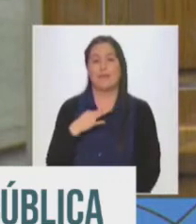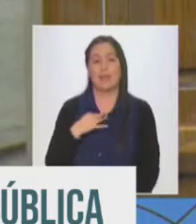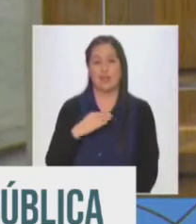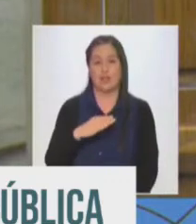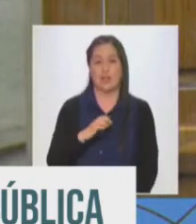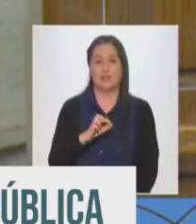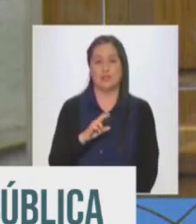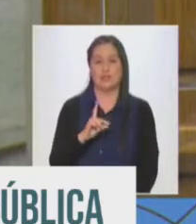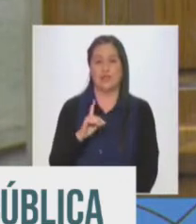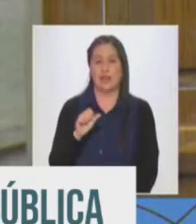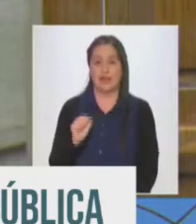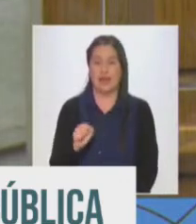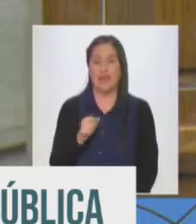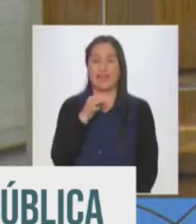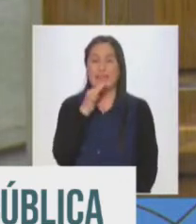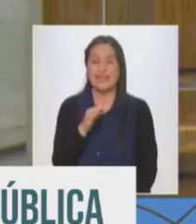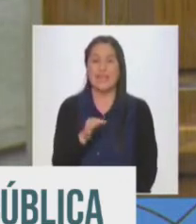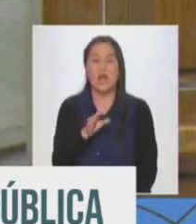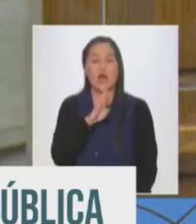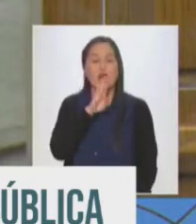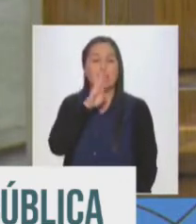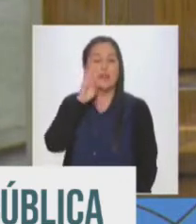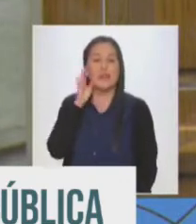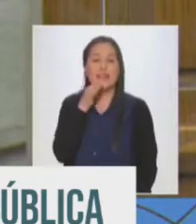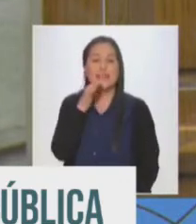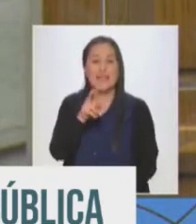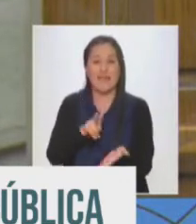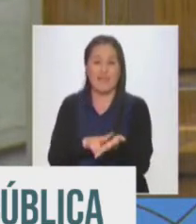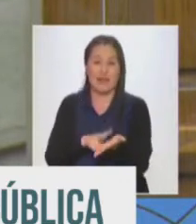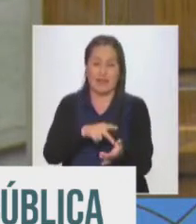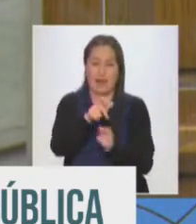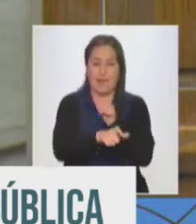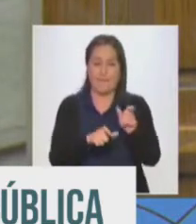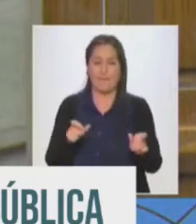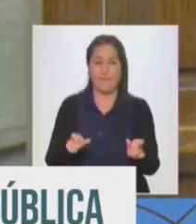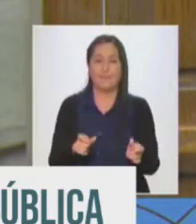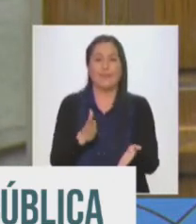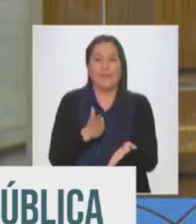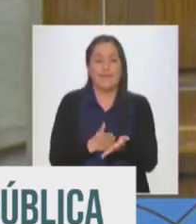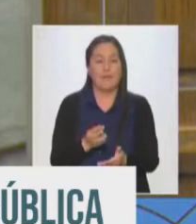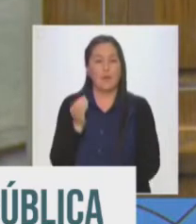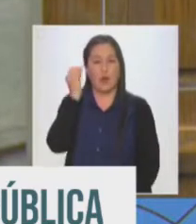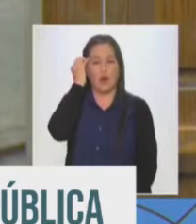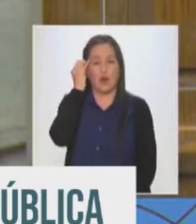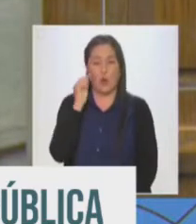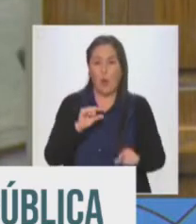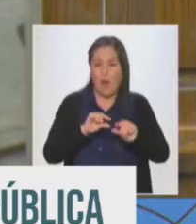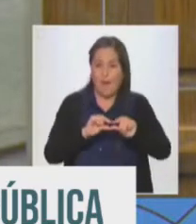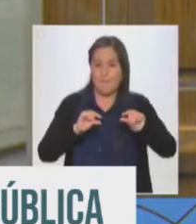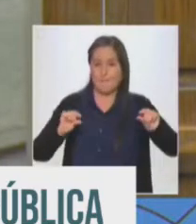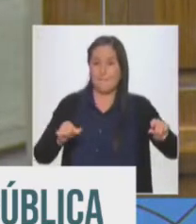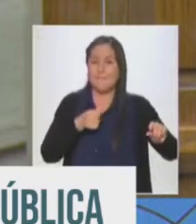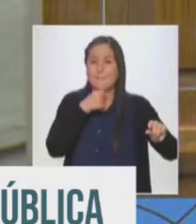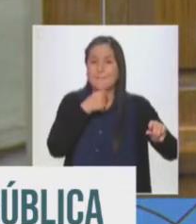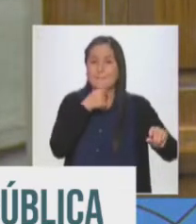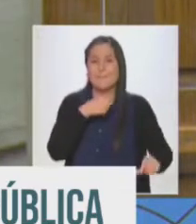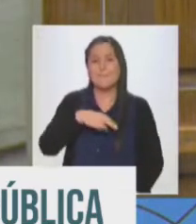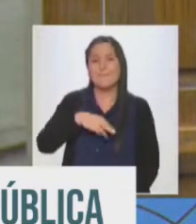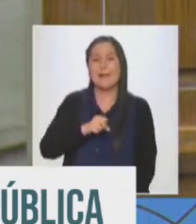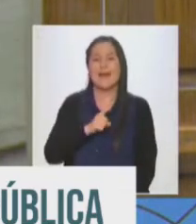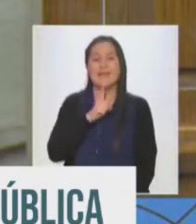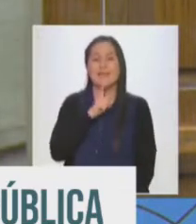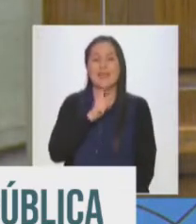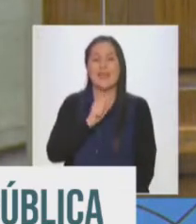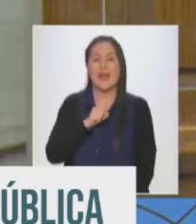trayectoria de las personas. En ese caso, tan solo tendríamos que recordar una columna del periodista Daniel Matamala